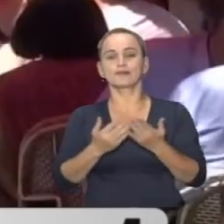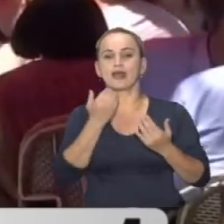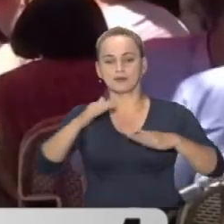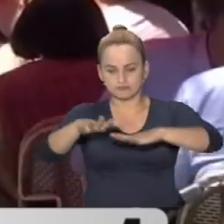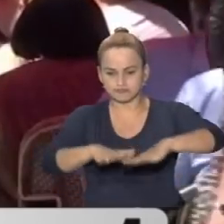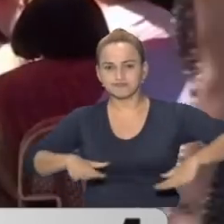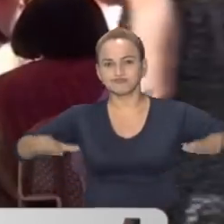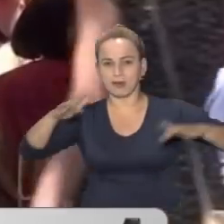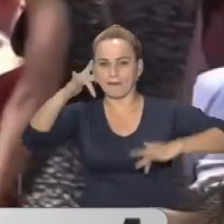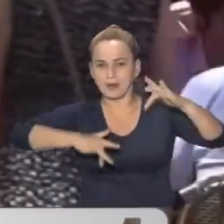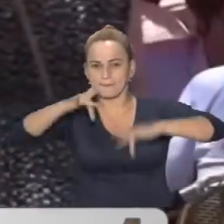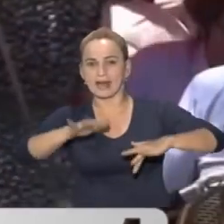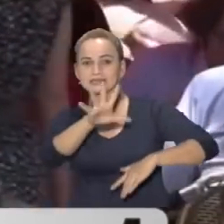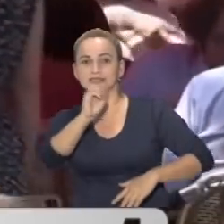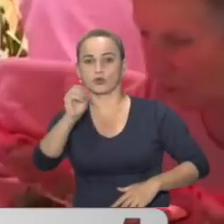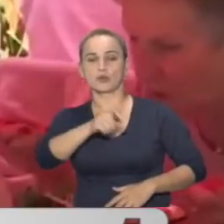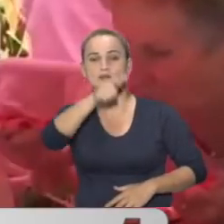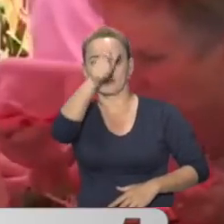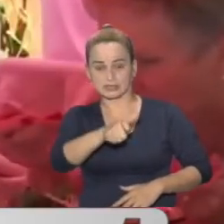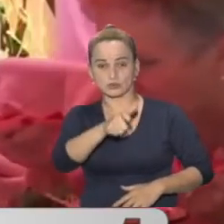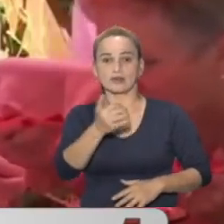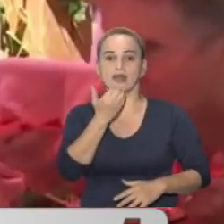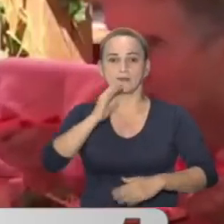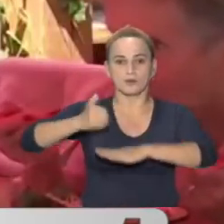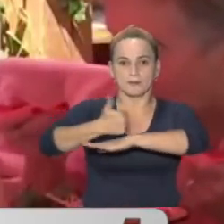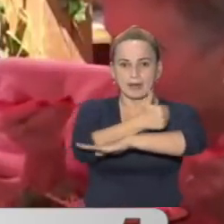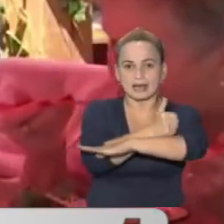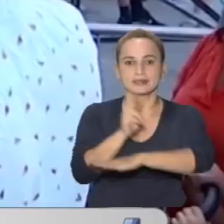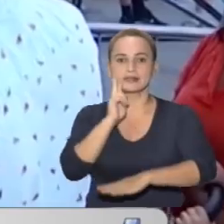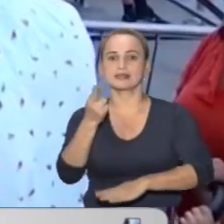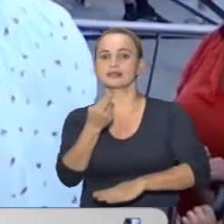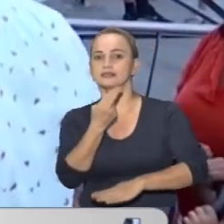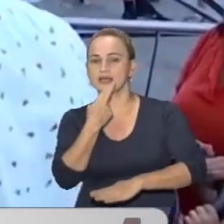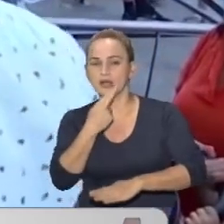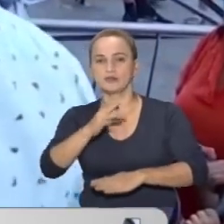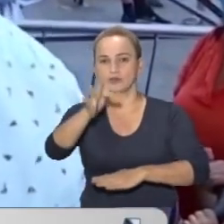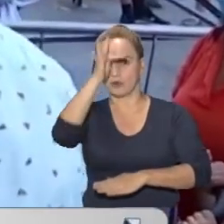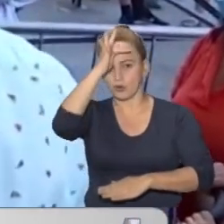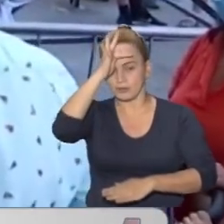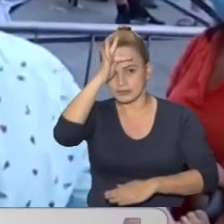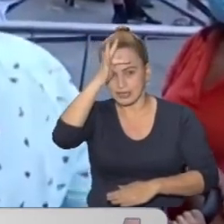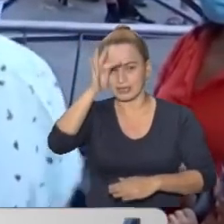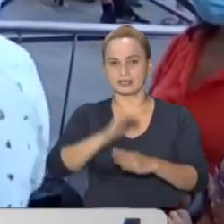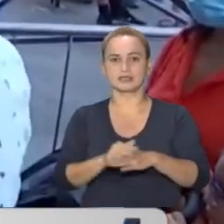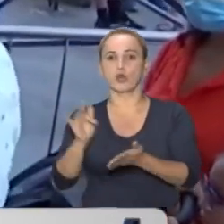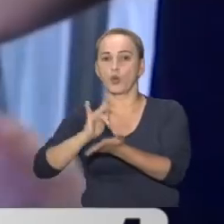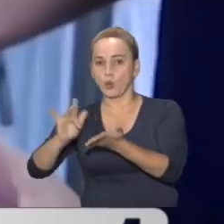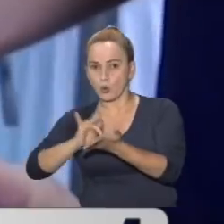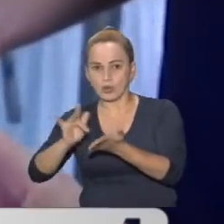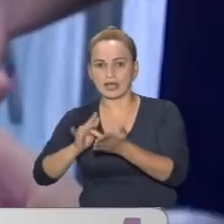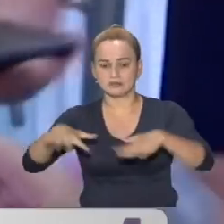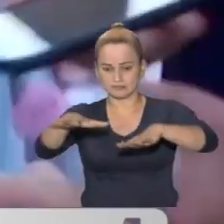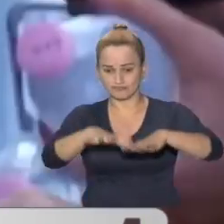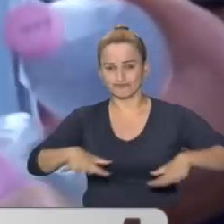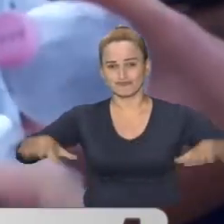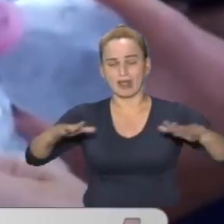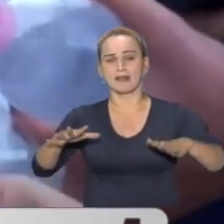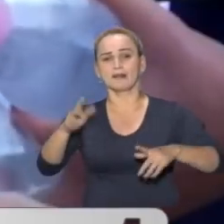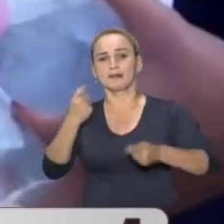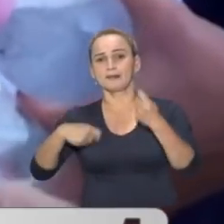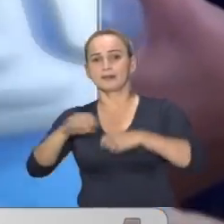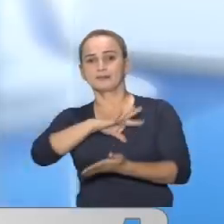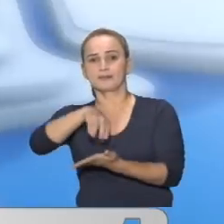acogen más de 50 personas, así como en bares, restaurantes, hospitales, salvo urgencias y grandes centros